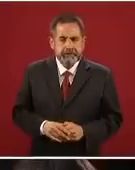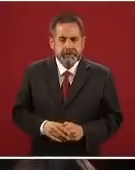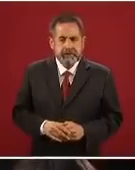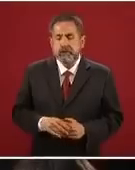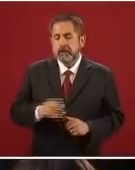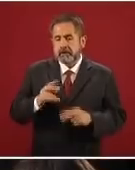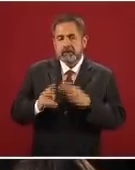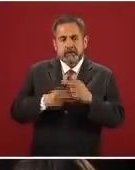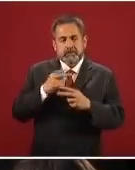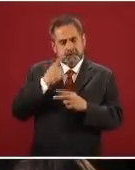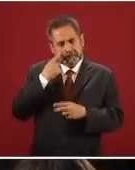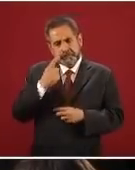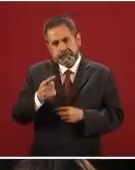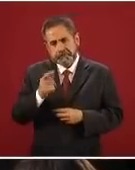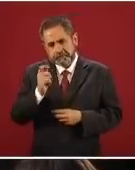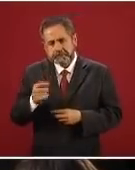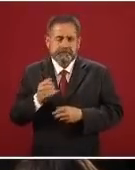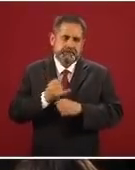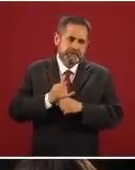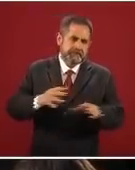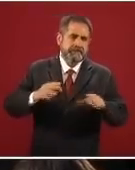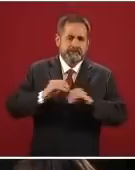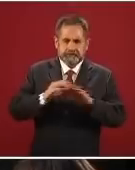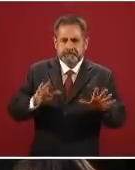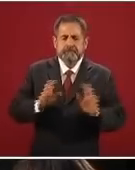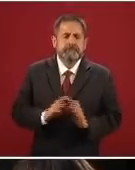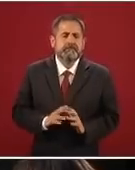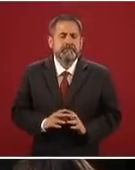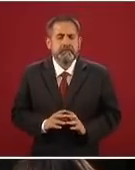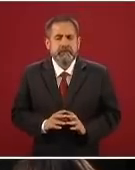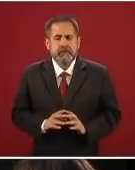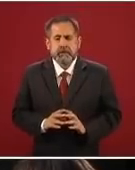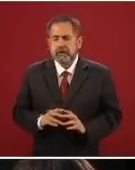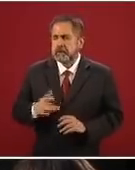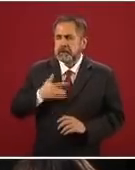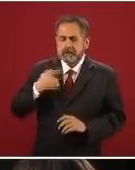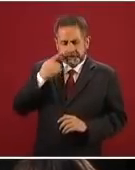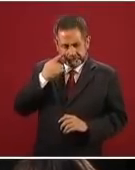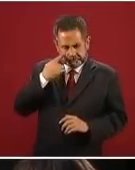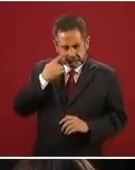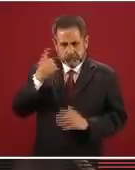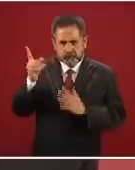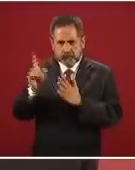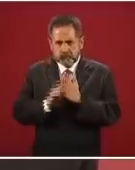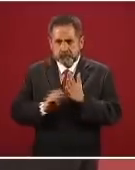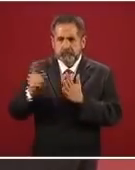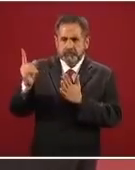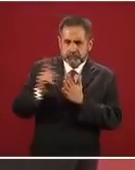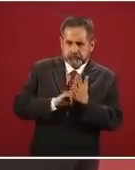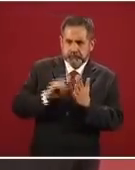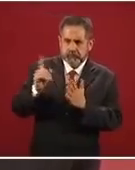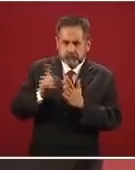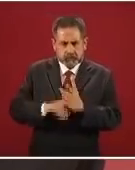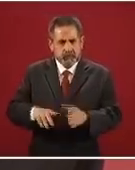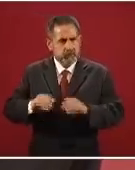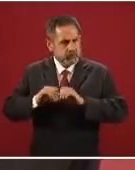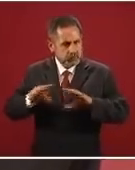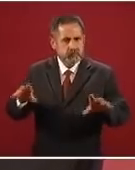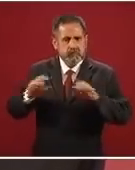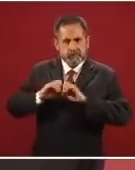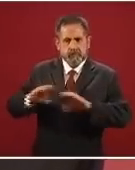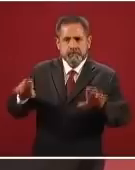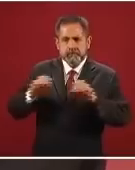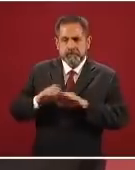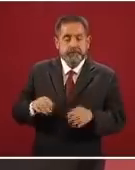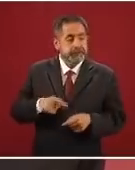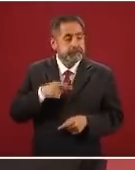Vamos a estarles informando, si les parece, cada mes, porque